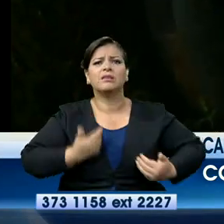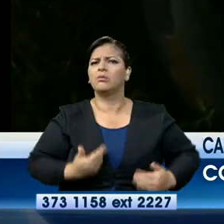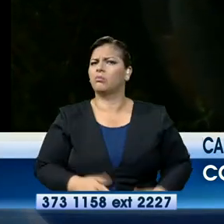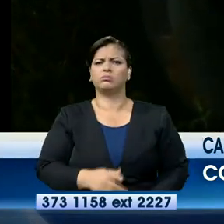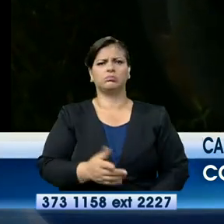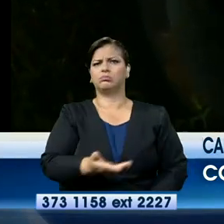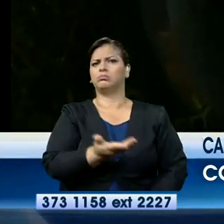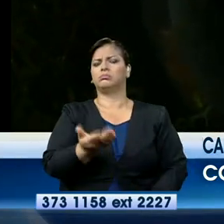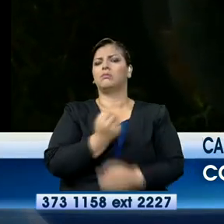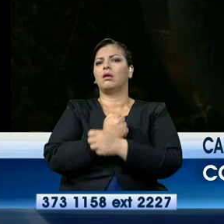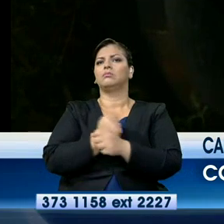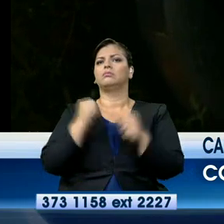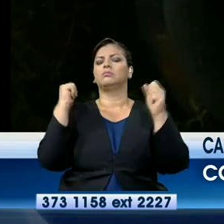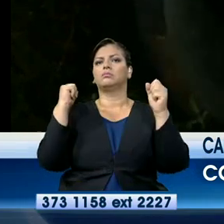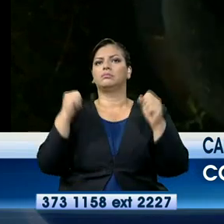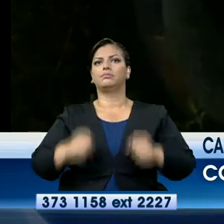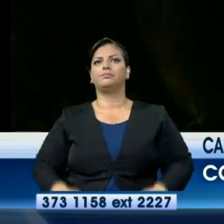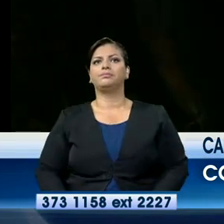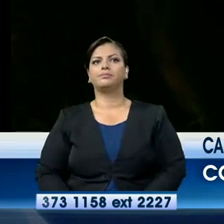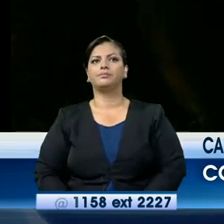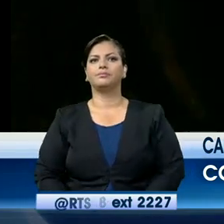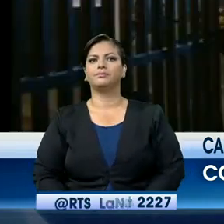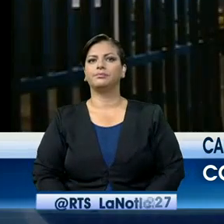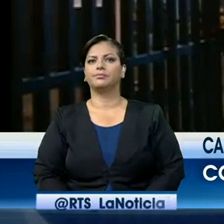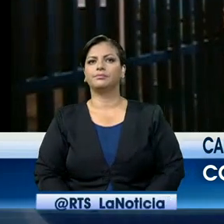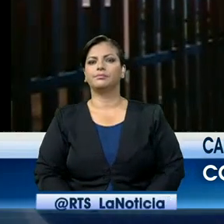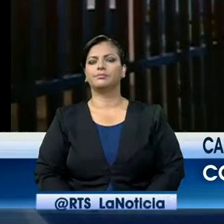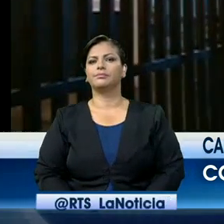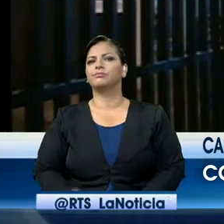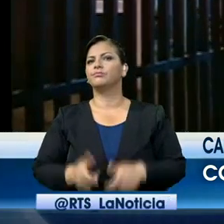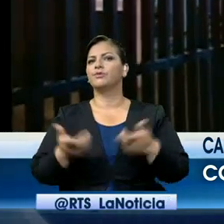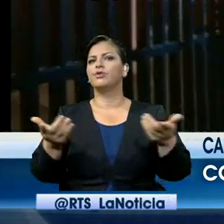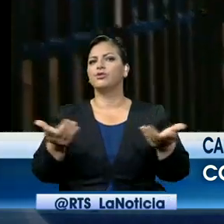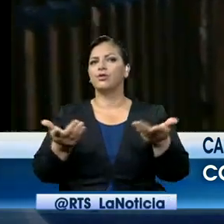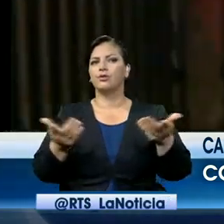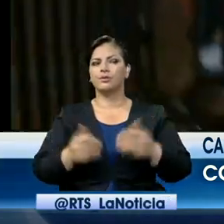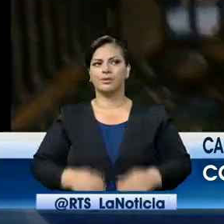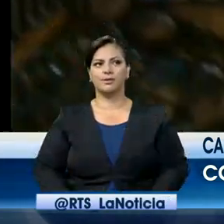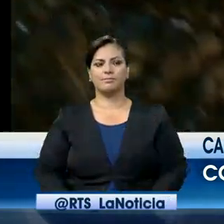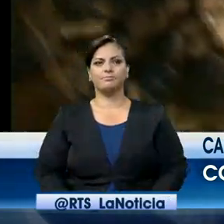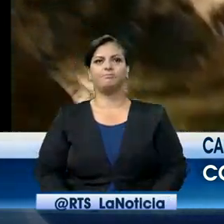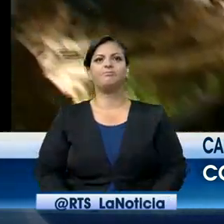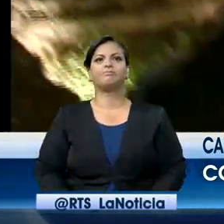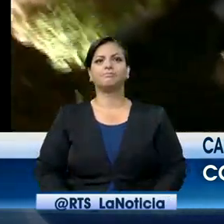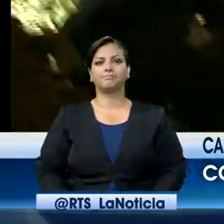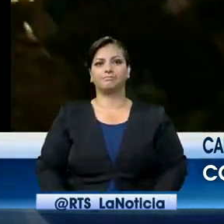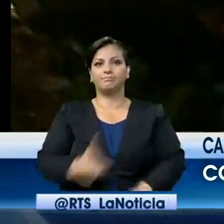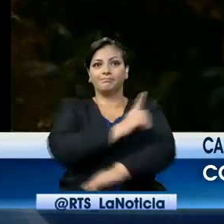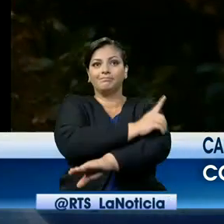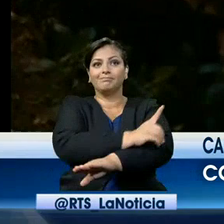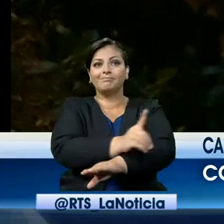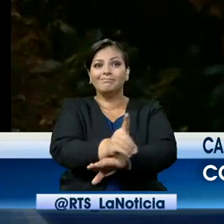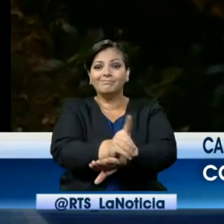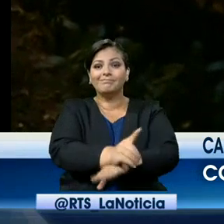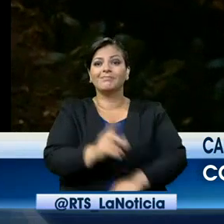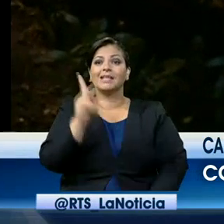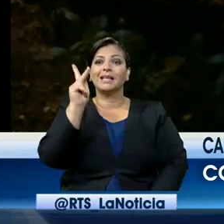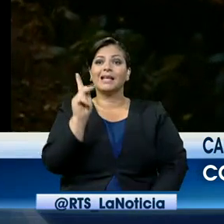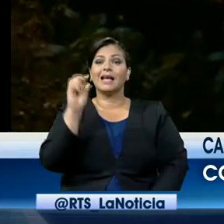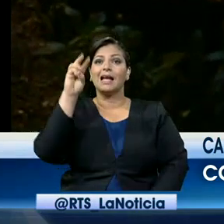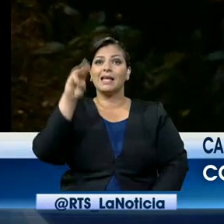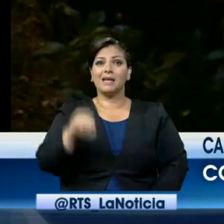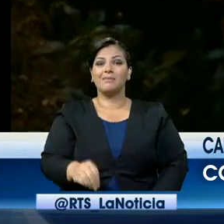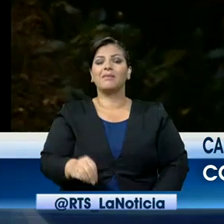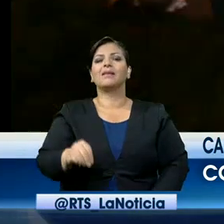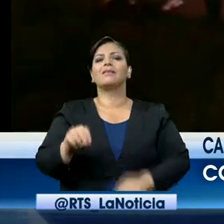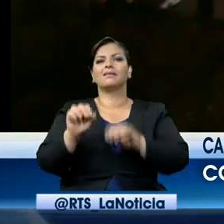El accidente se produjo en el sector conocido como Inmaconza, en el kilómetro 10 de la vía a Daule, al norte